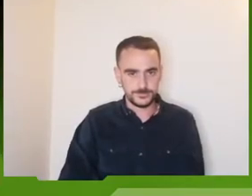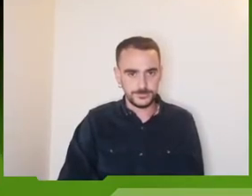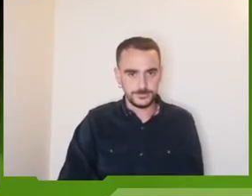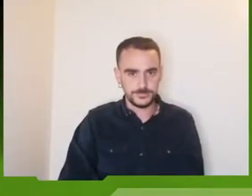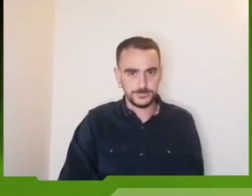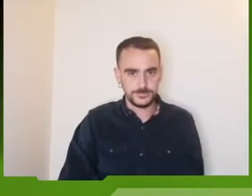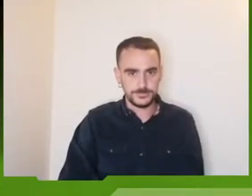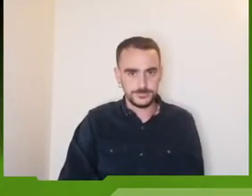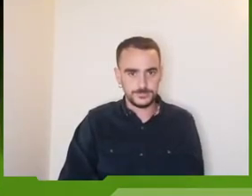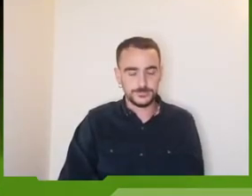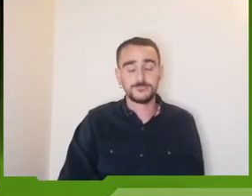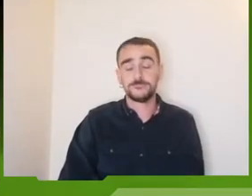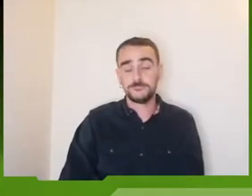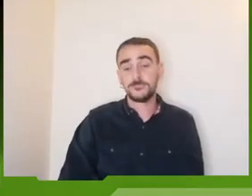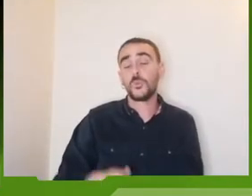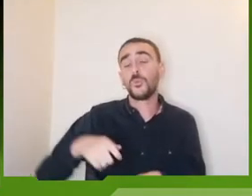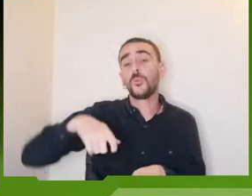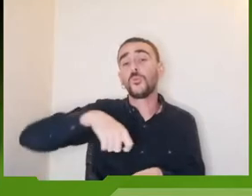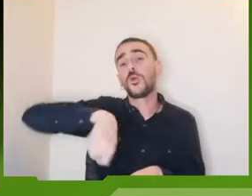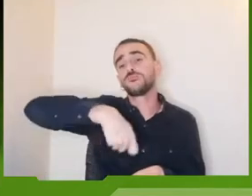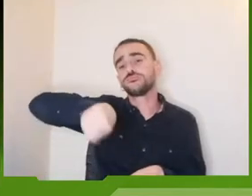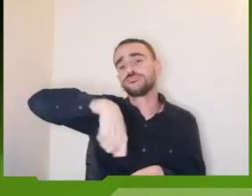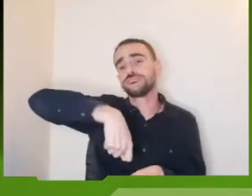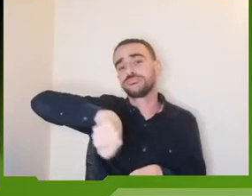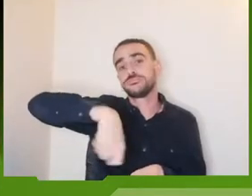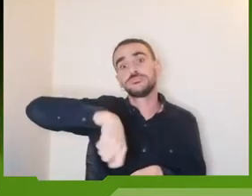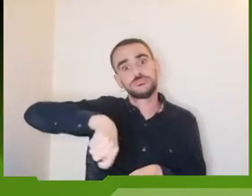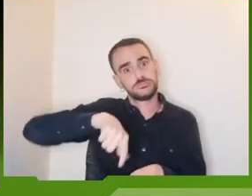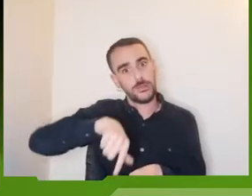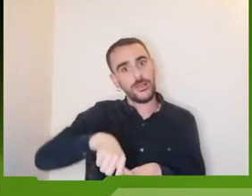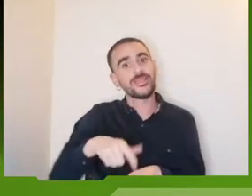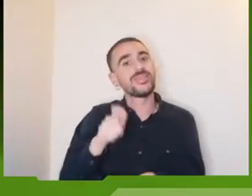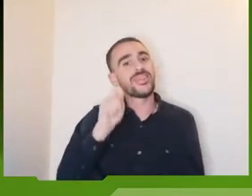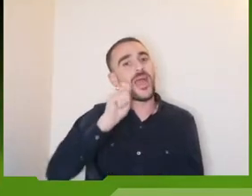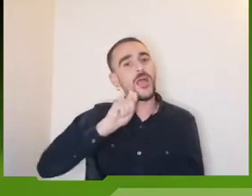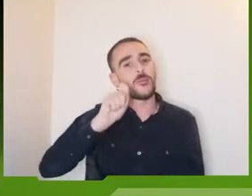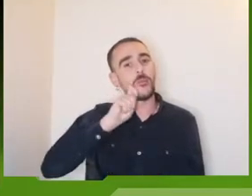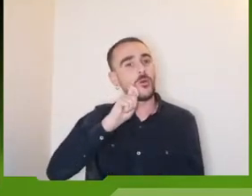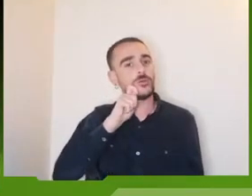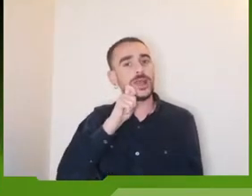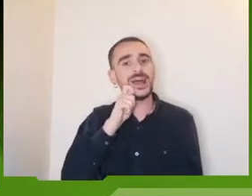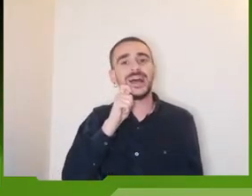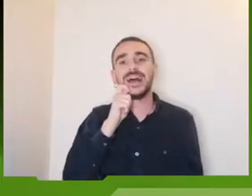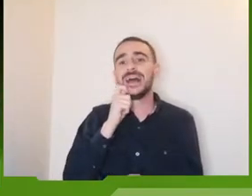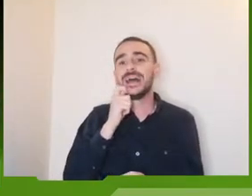Voy a menear. Muy bien, la cebolla no se ha quemado nada.